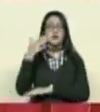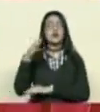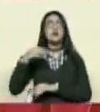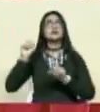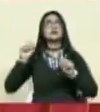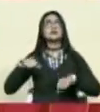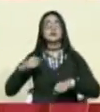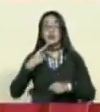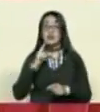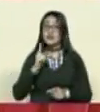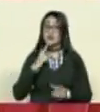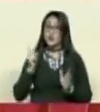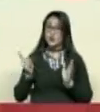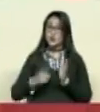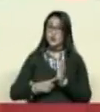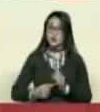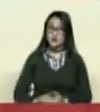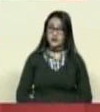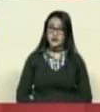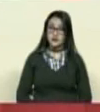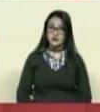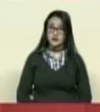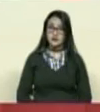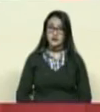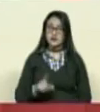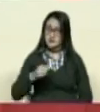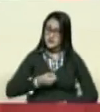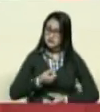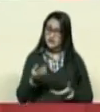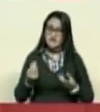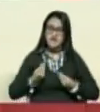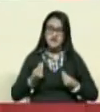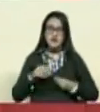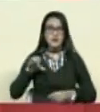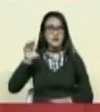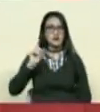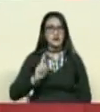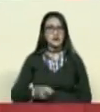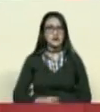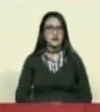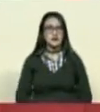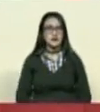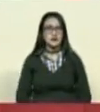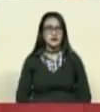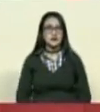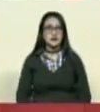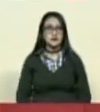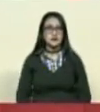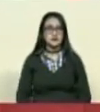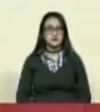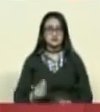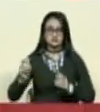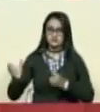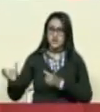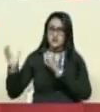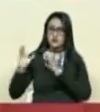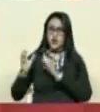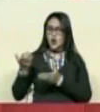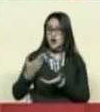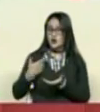patria, cumplir y además dar su vida por la patria y utilizaran sus cargos para hacer